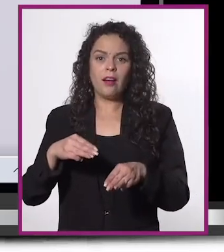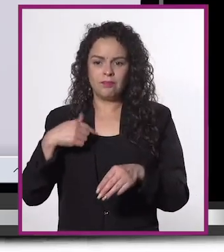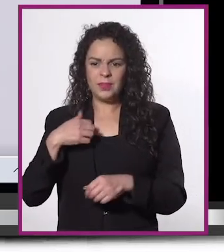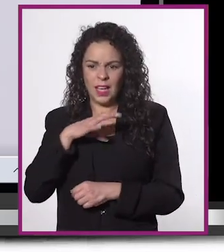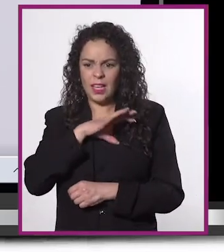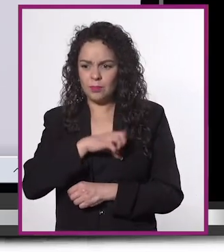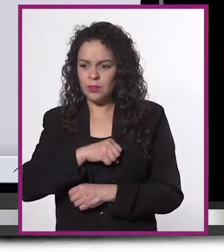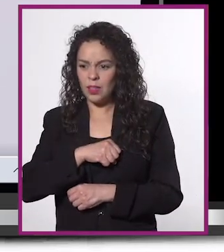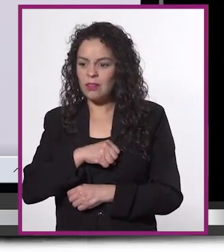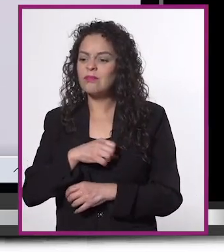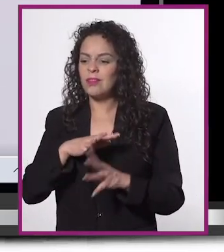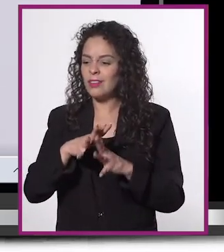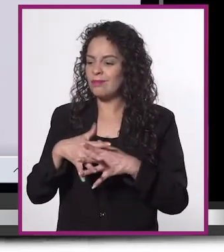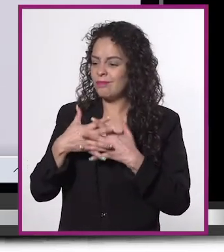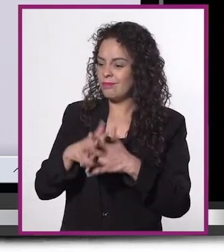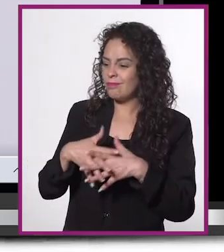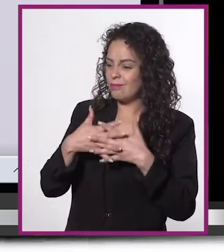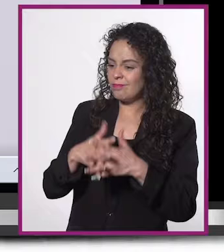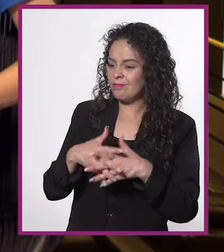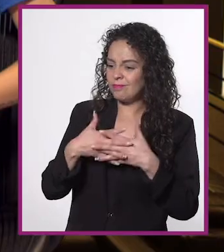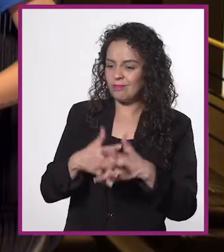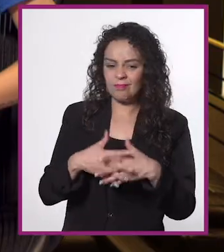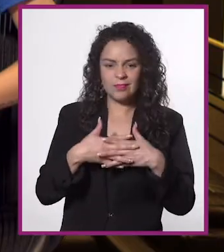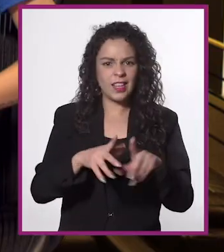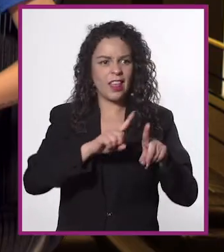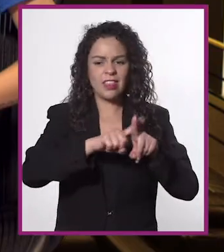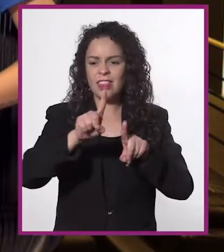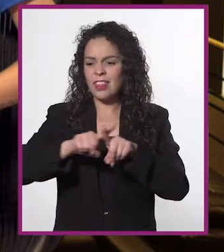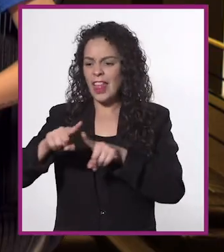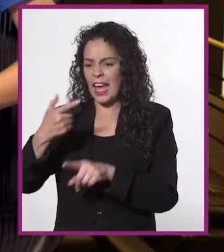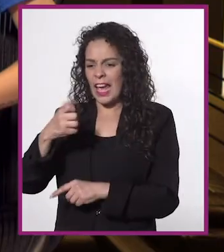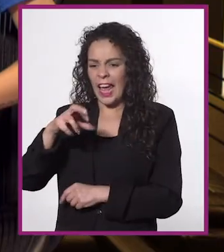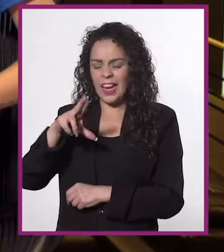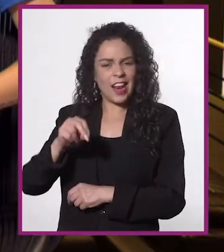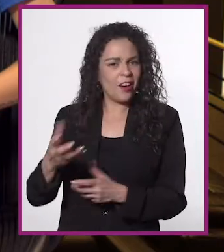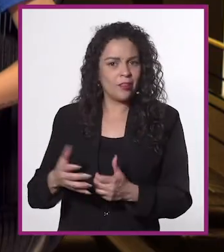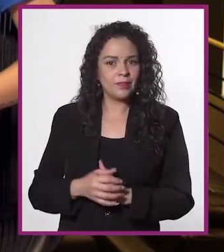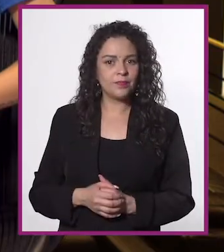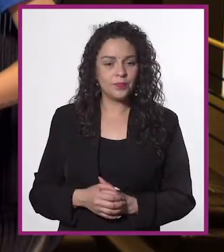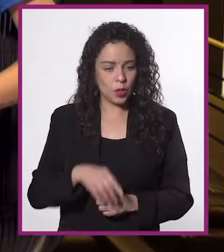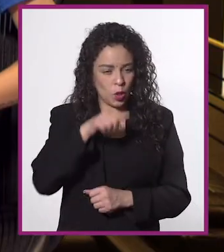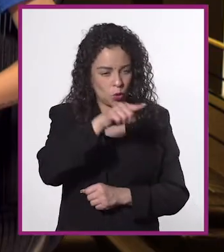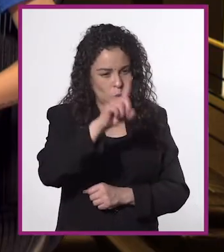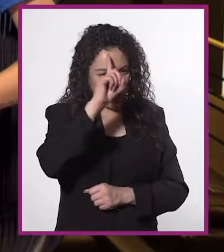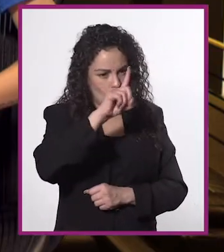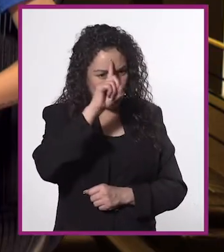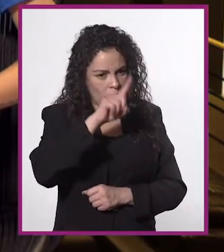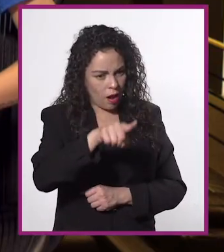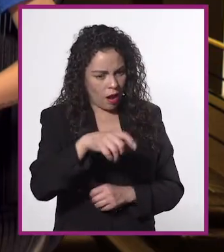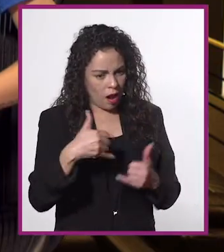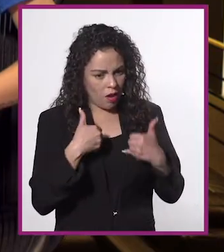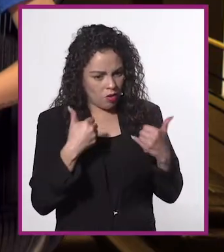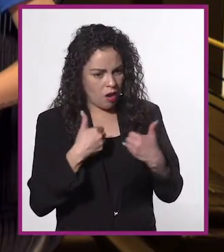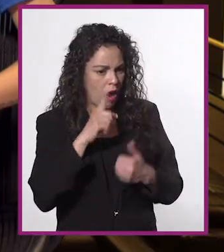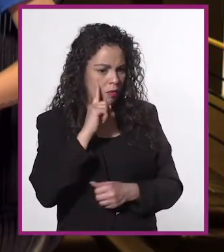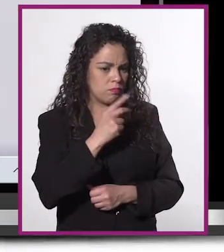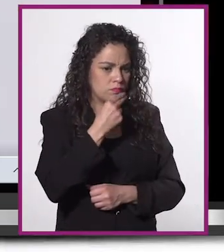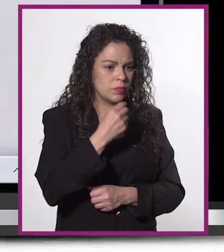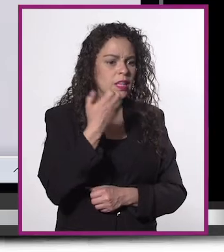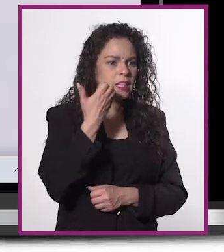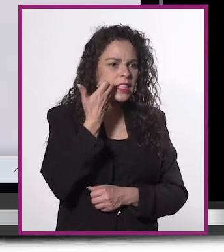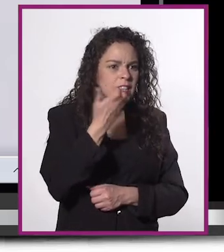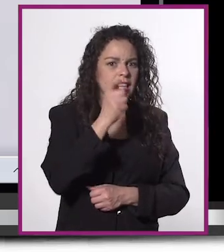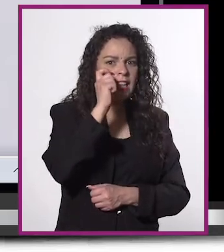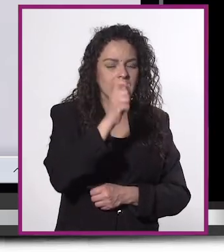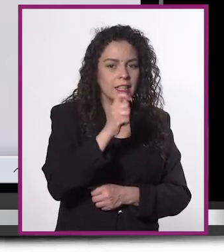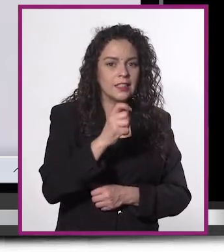géneros totalmente opuestos. ¿Qué le sugerirías a un chico o a una chica interesados en experimentar con el sonido?